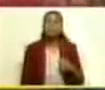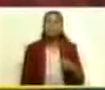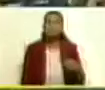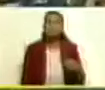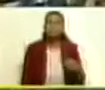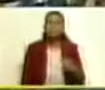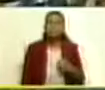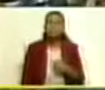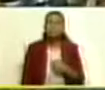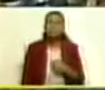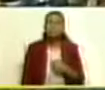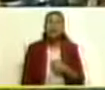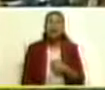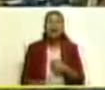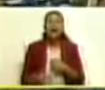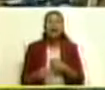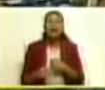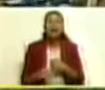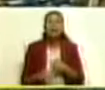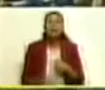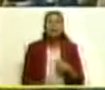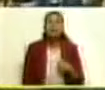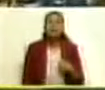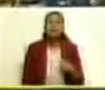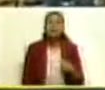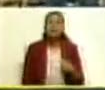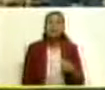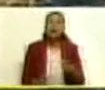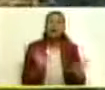y la participación de todos.